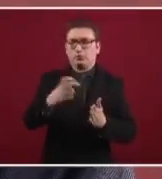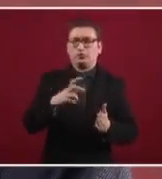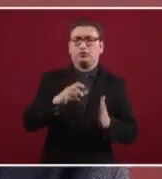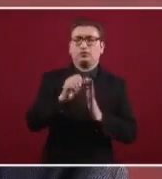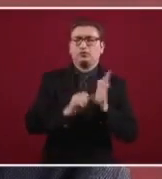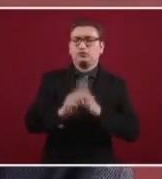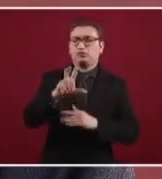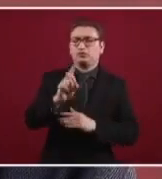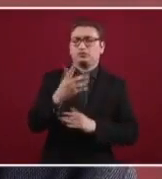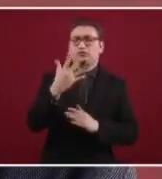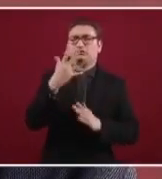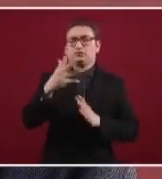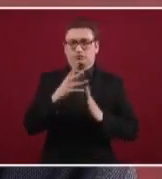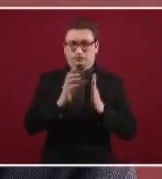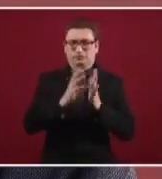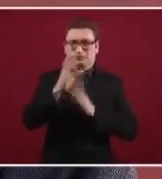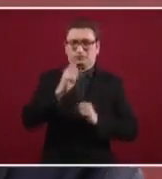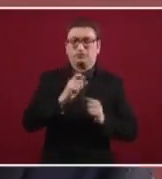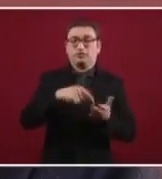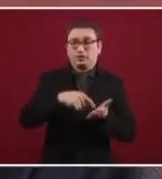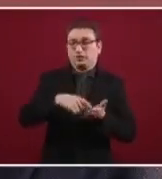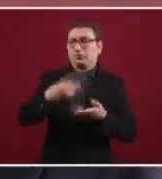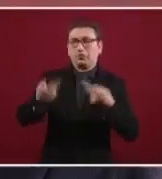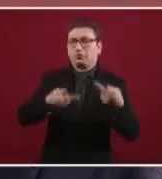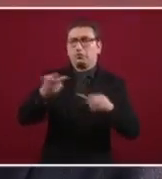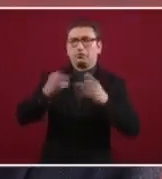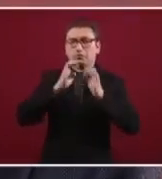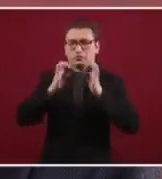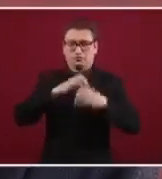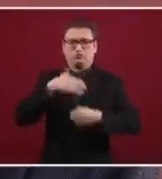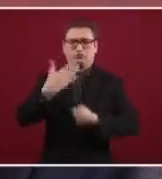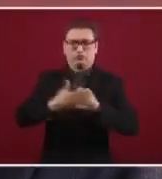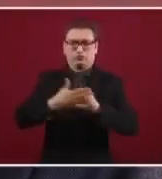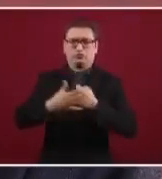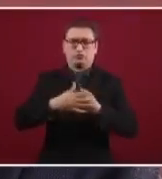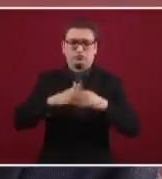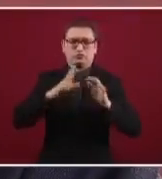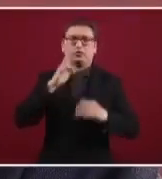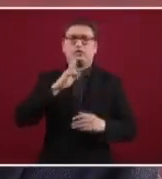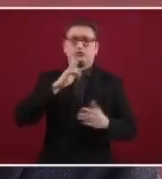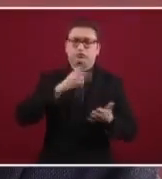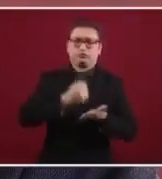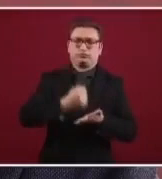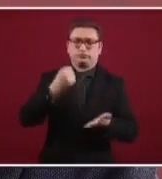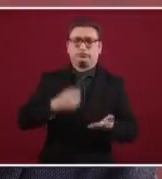una consulta, y está a punto de aprobarse